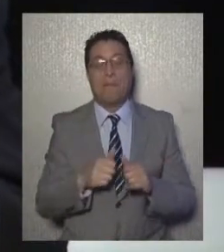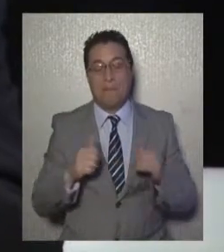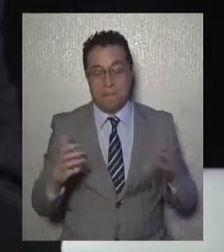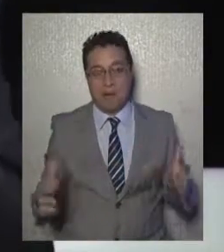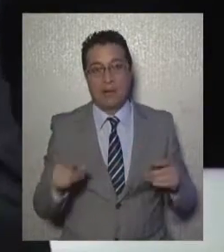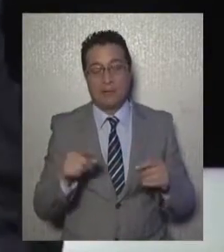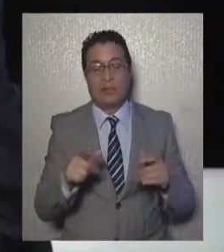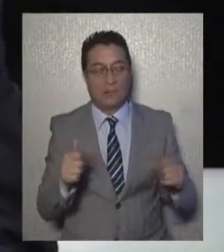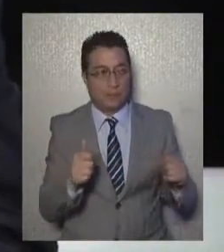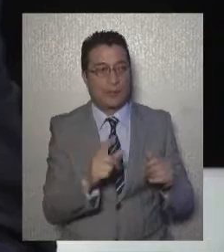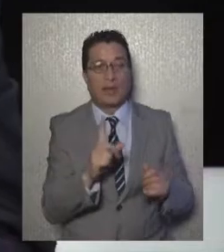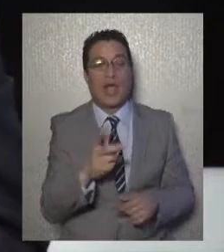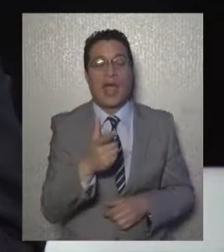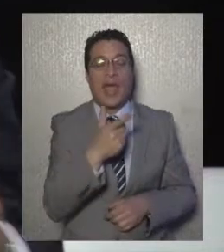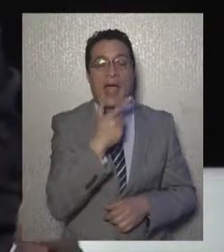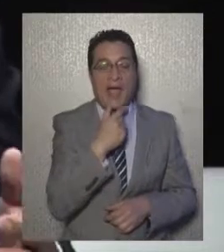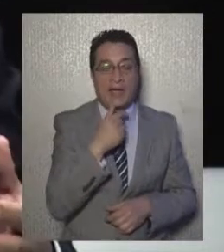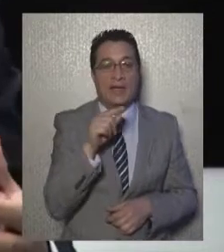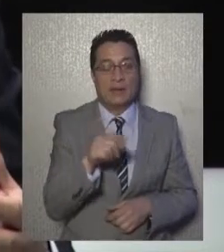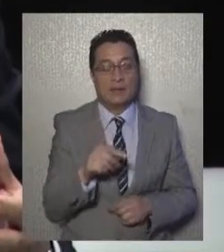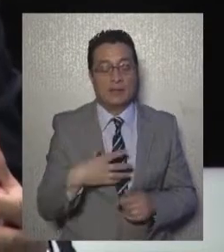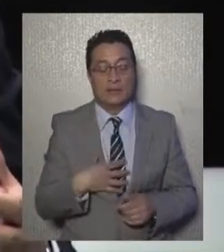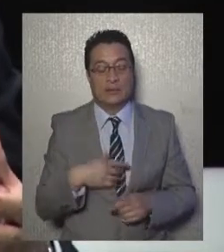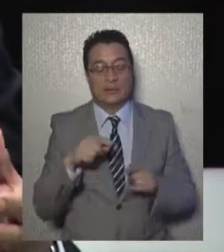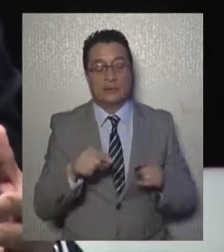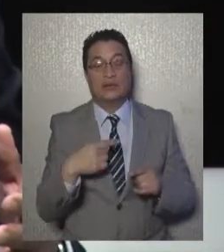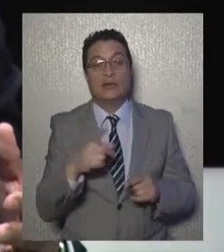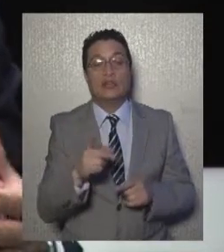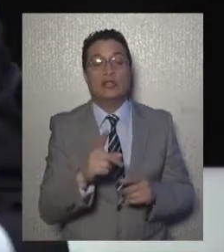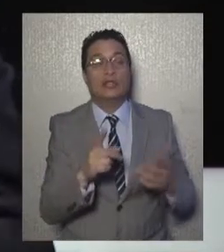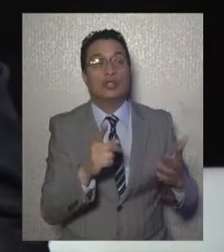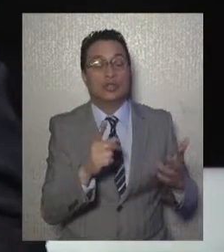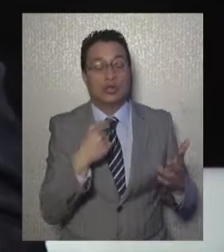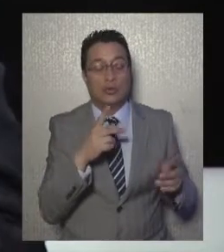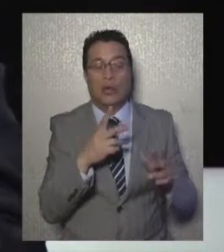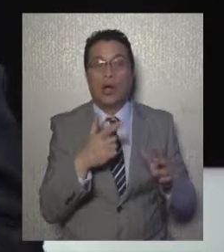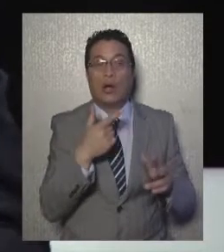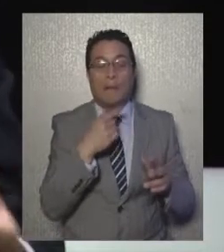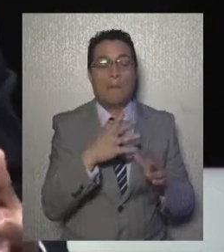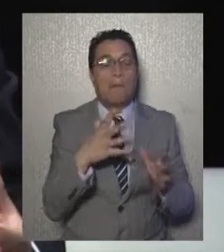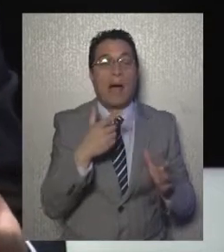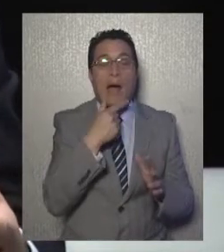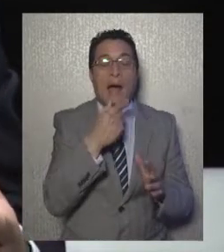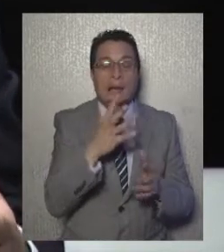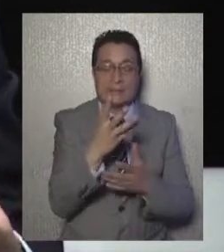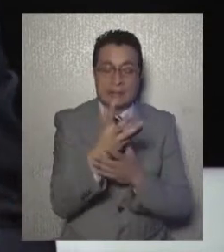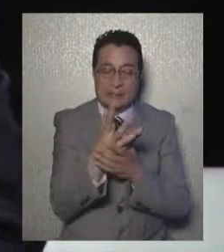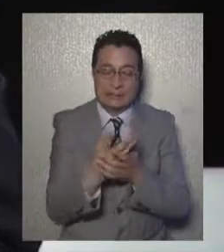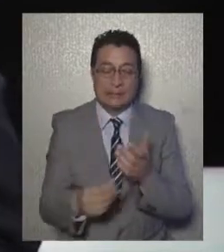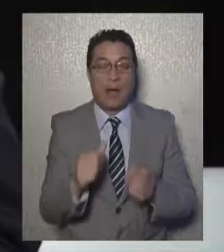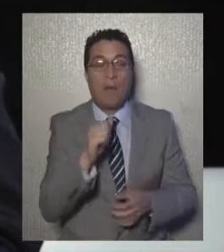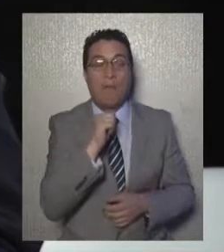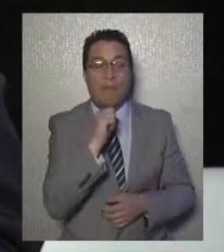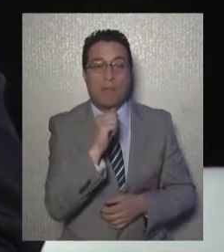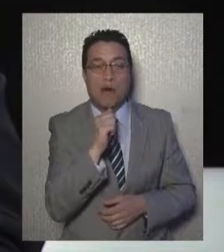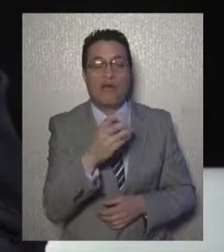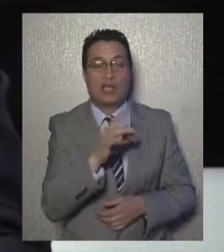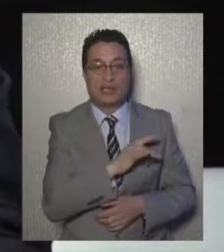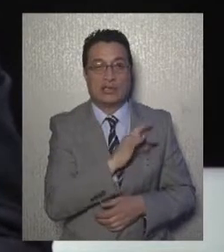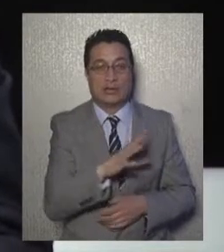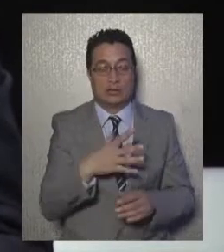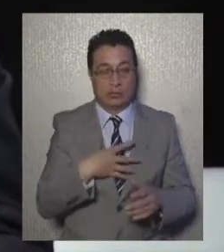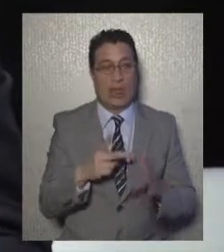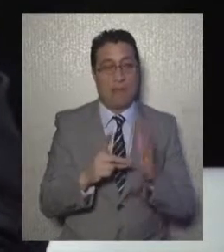a lo que estamos aspirando. Estamos aspirando de que no existan más pobres en Chile. Estamos aspirando a ser país